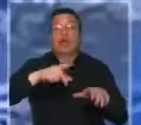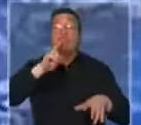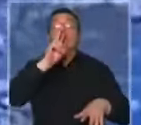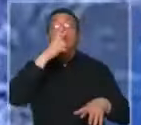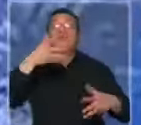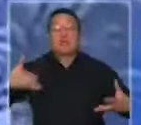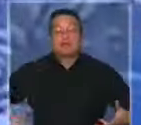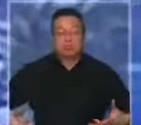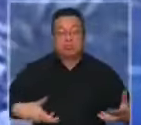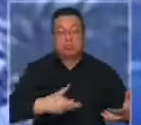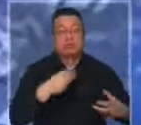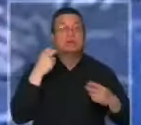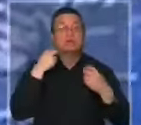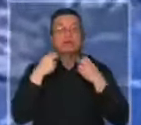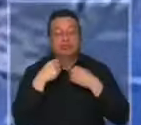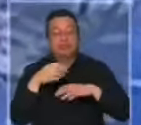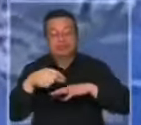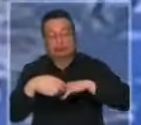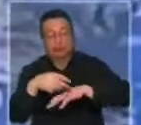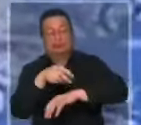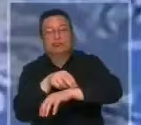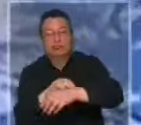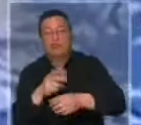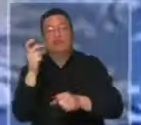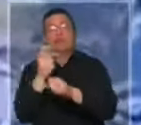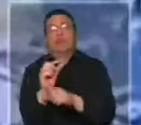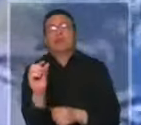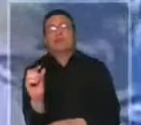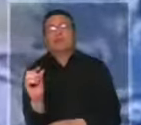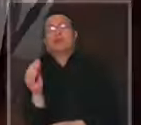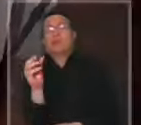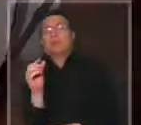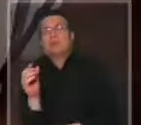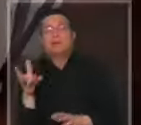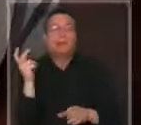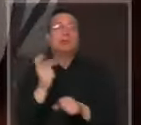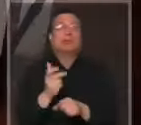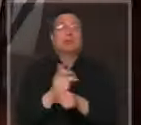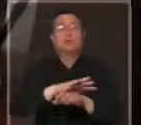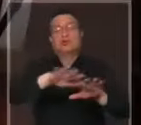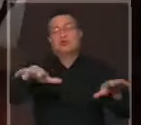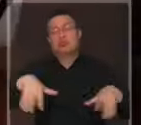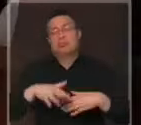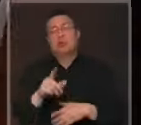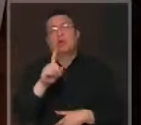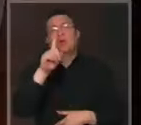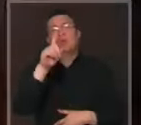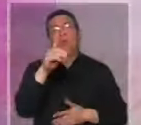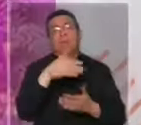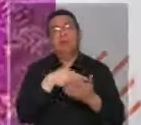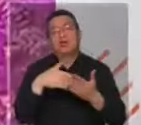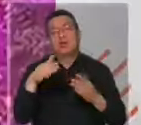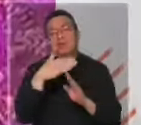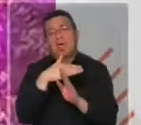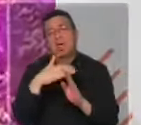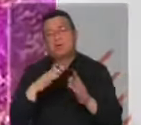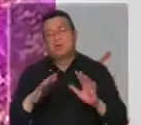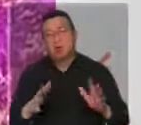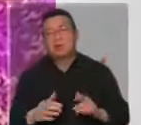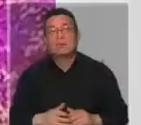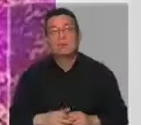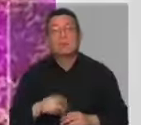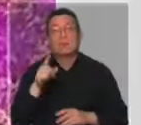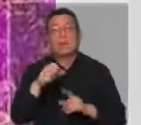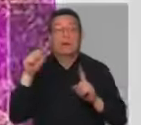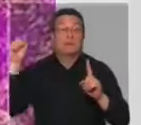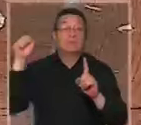las joyitas, pues las pocas joyitas que pillaron eran pocas. Pero entre todo tienes que haber sido como 1,5 millones por lo menos. Antes de irse, golpean al